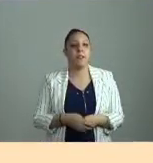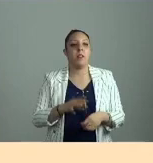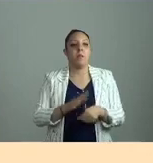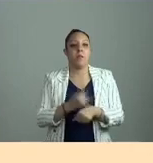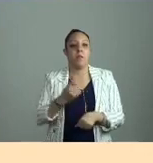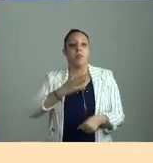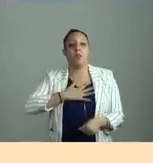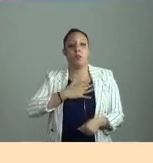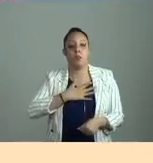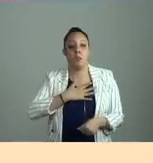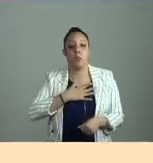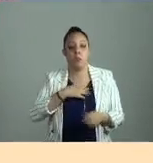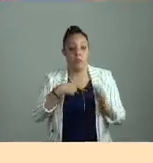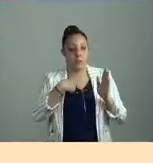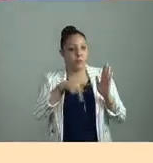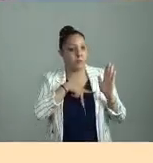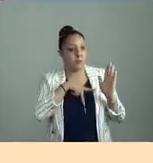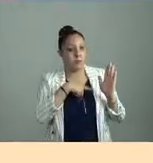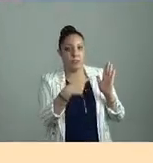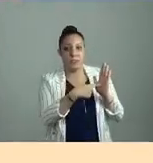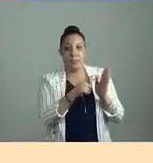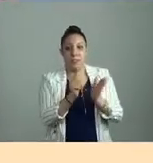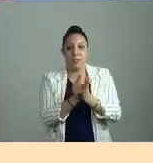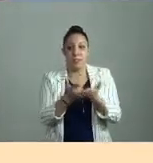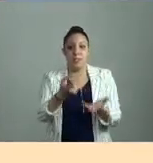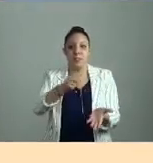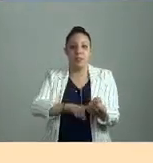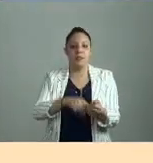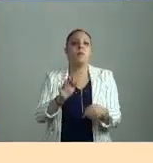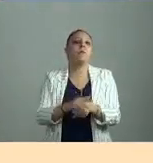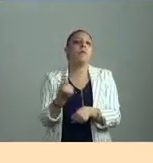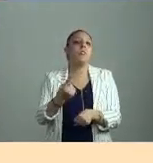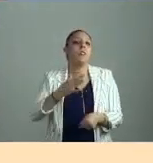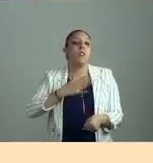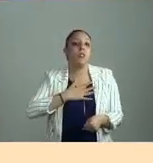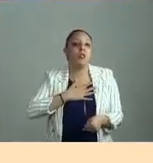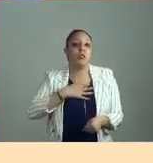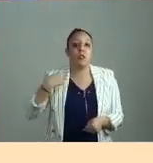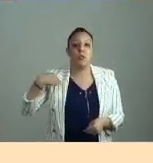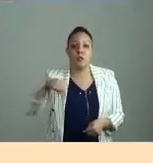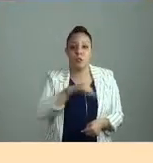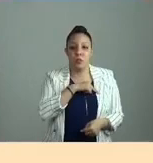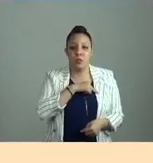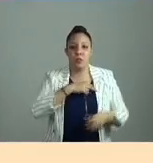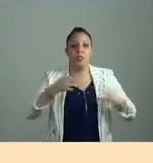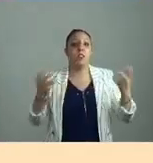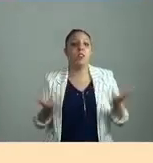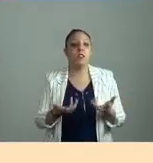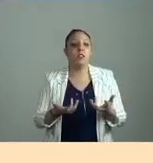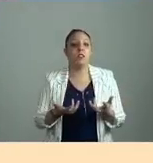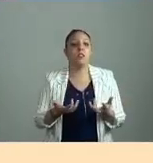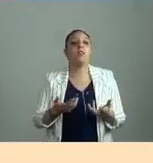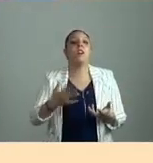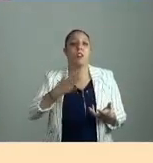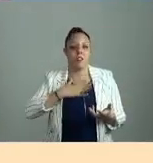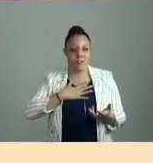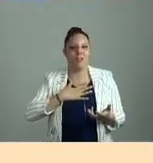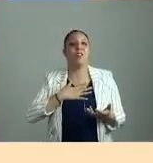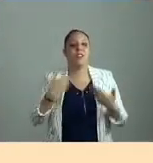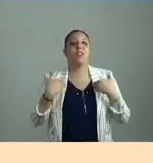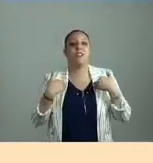libro porque haciendo todo esto no yo he comprendido que